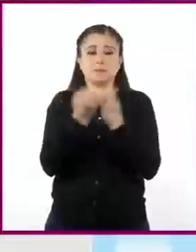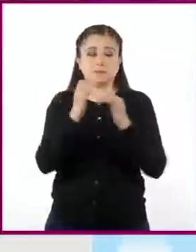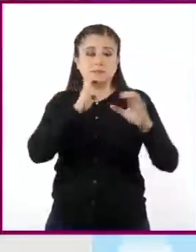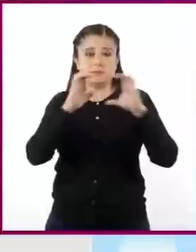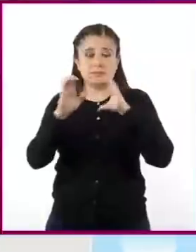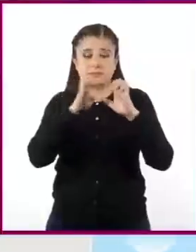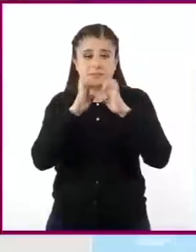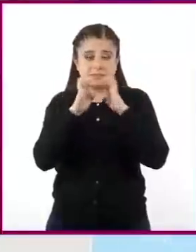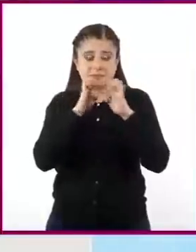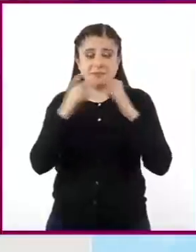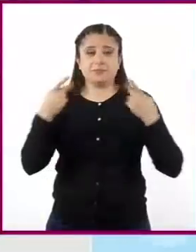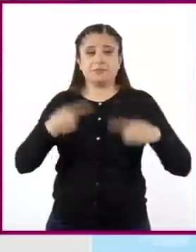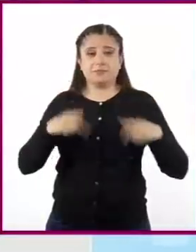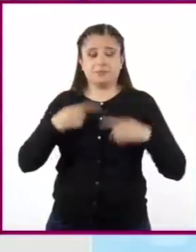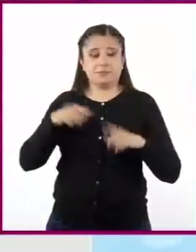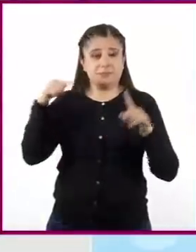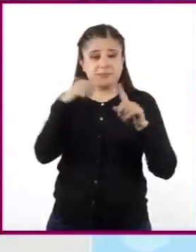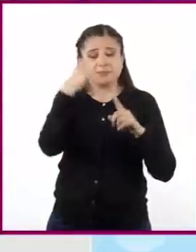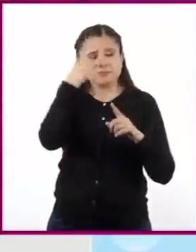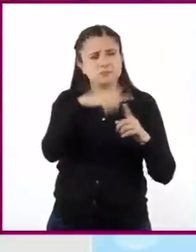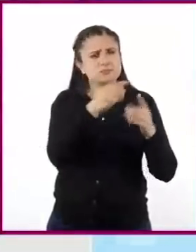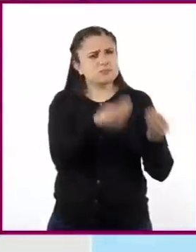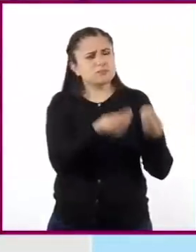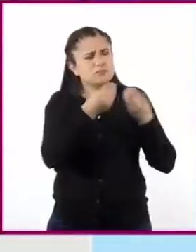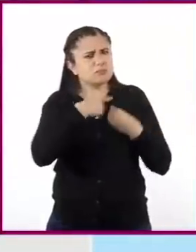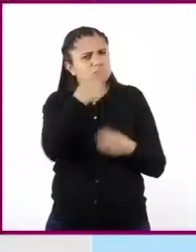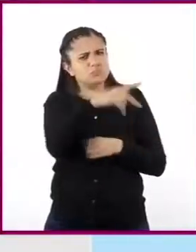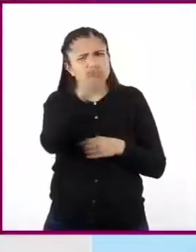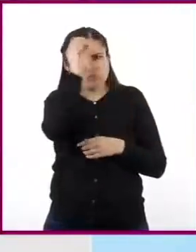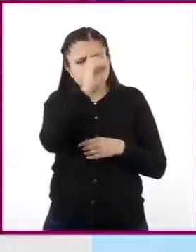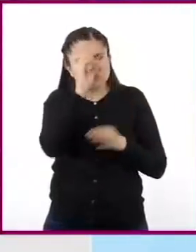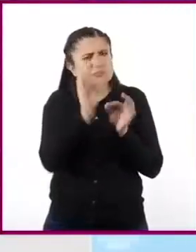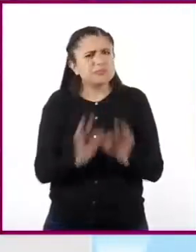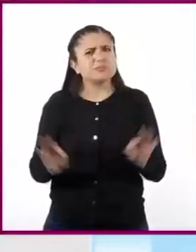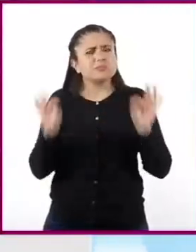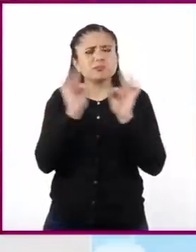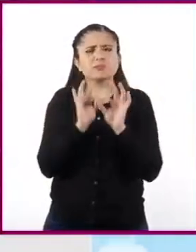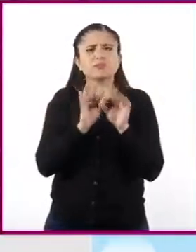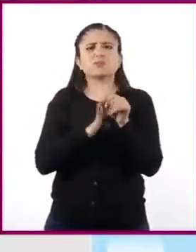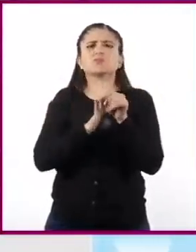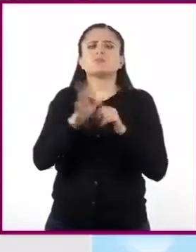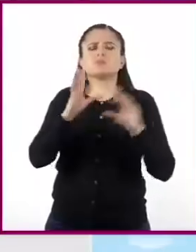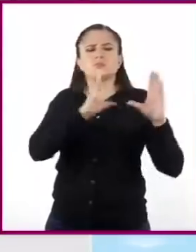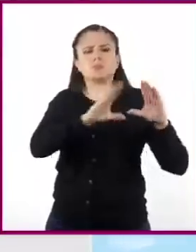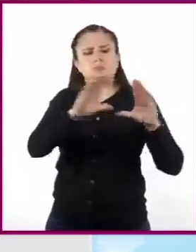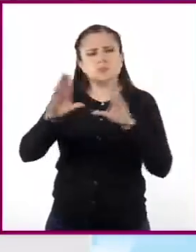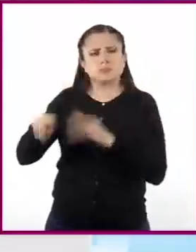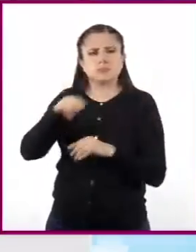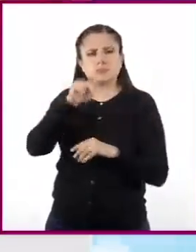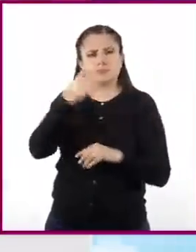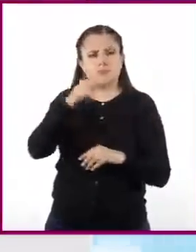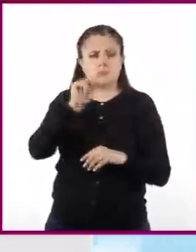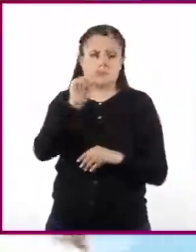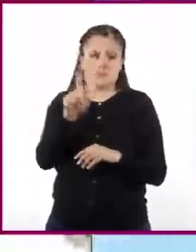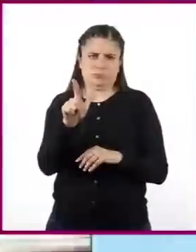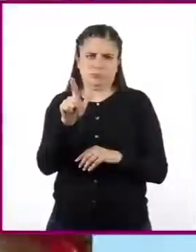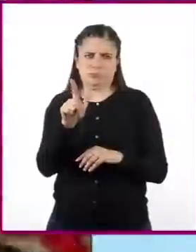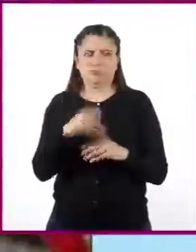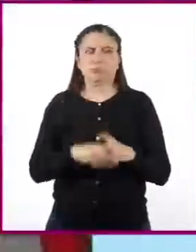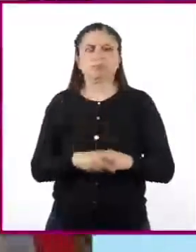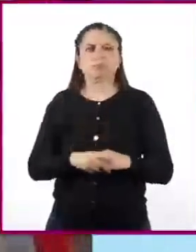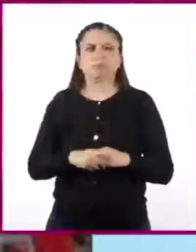entrevistamos a una persona para que nos diera su opinión sobre la importancia de la enseñanza del náhuatl.